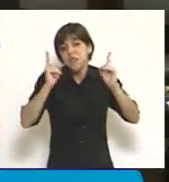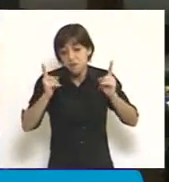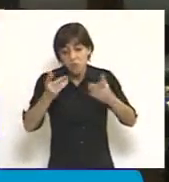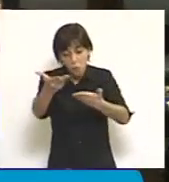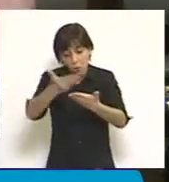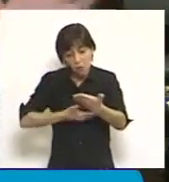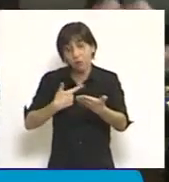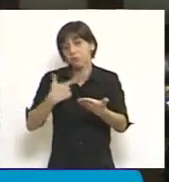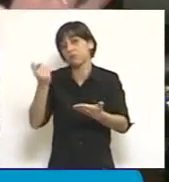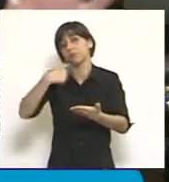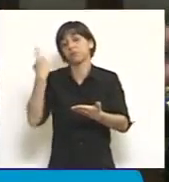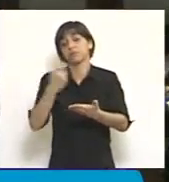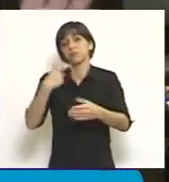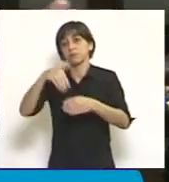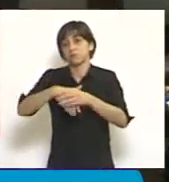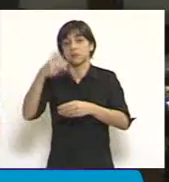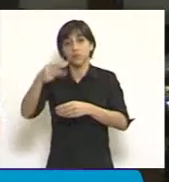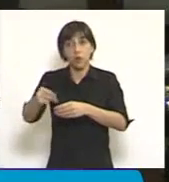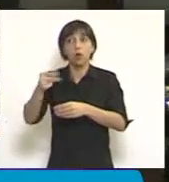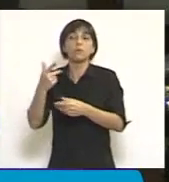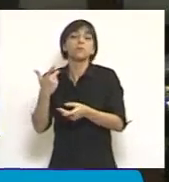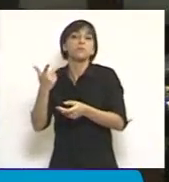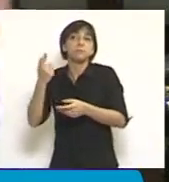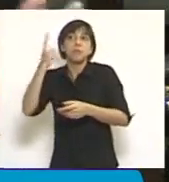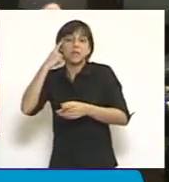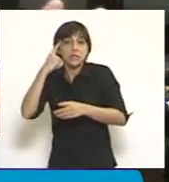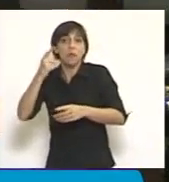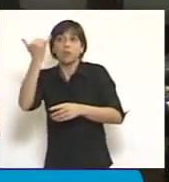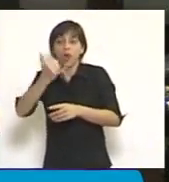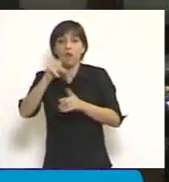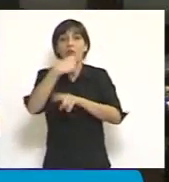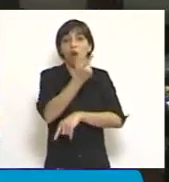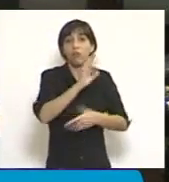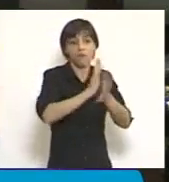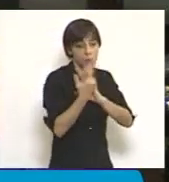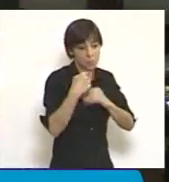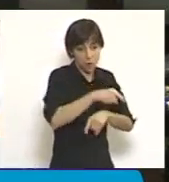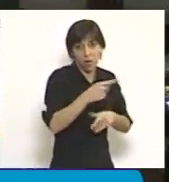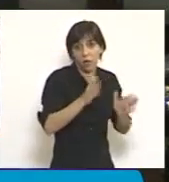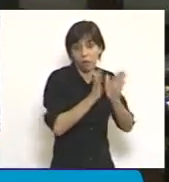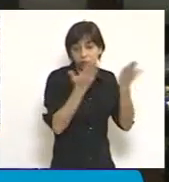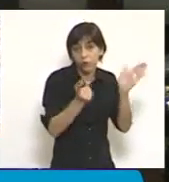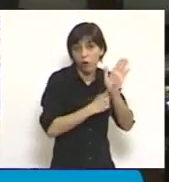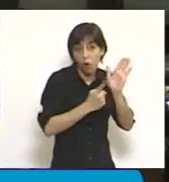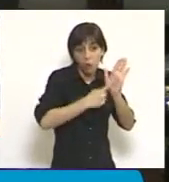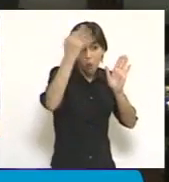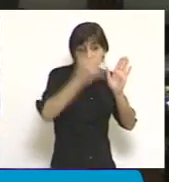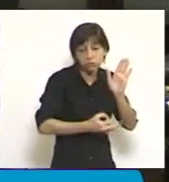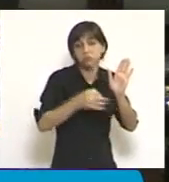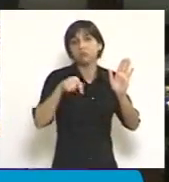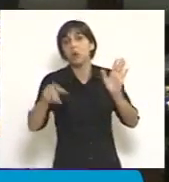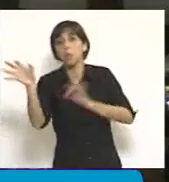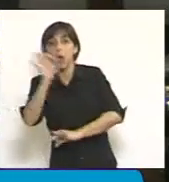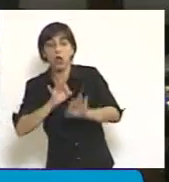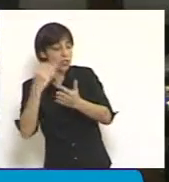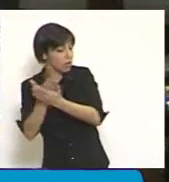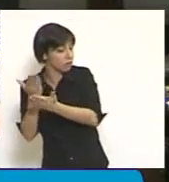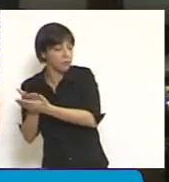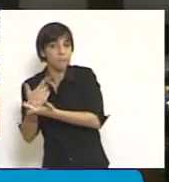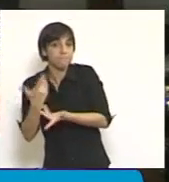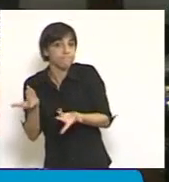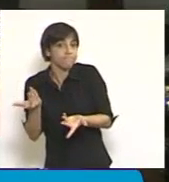de comisión, ponen en grave riesgo la efectiva vigencia y la eficiencia de este proyecto de ley, con lo